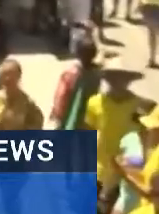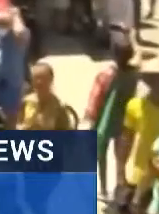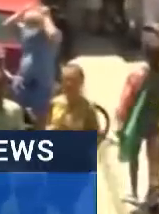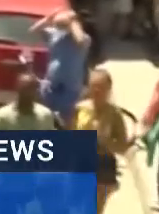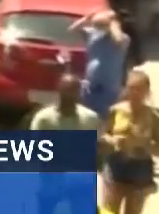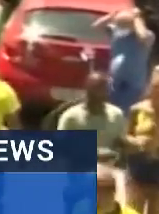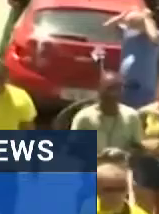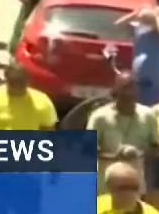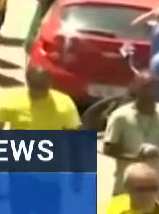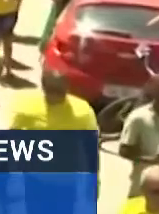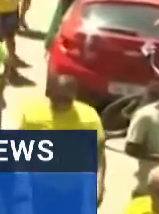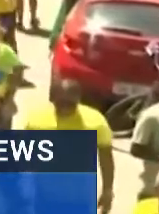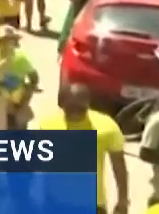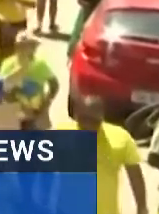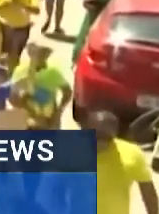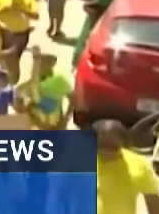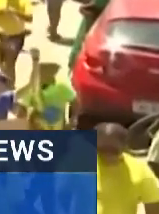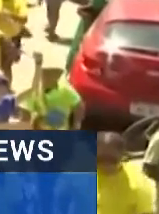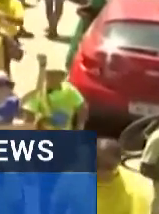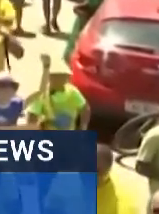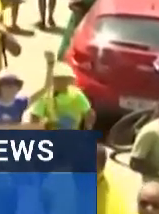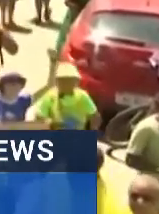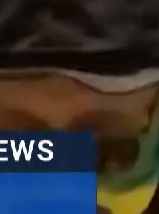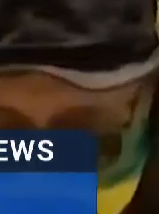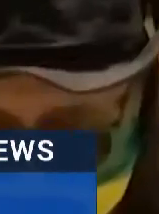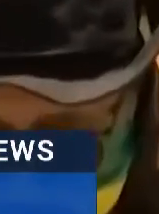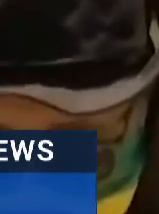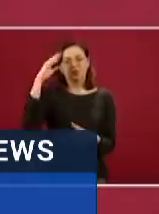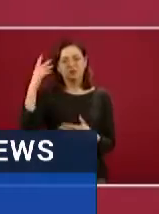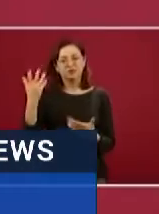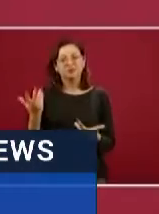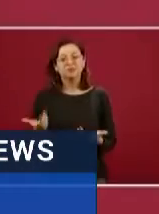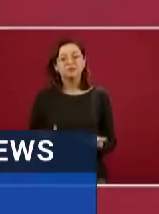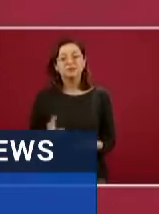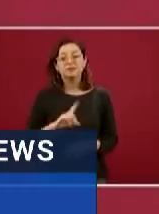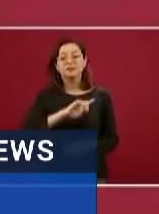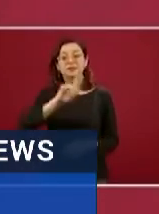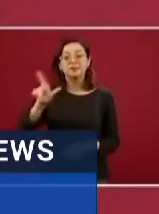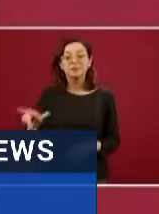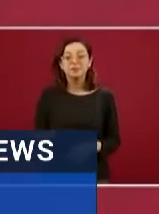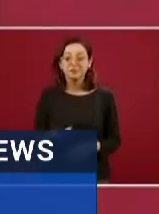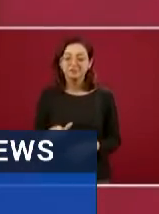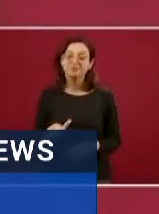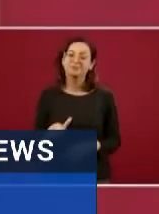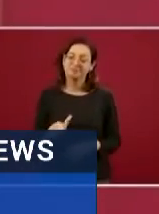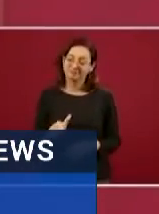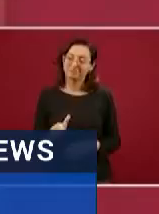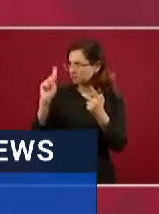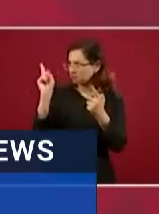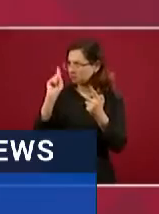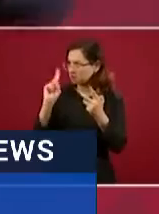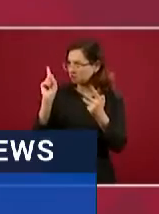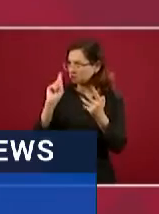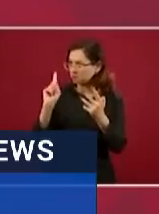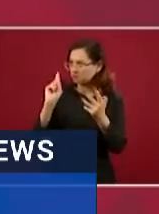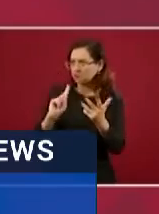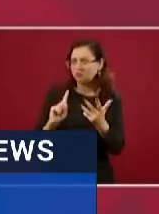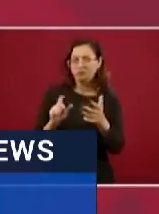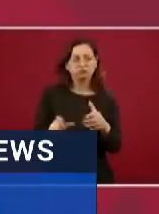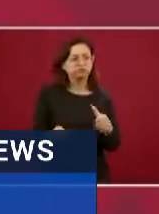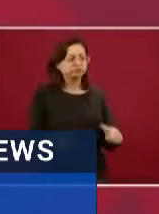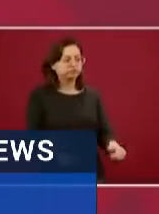México descartaron las recomendaciones internacionales a pesar de sumar más de 250 casos entre los dos. Y si en